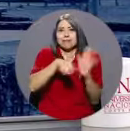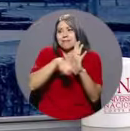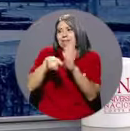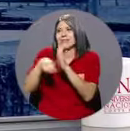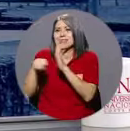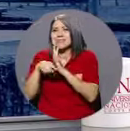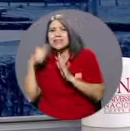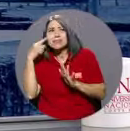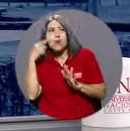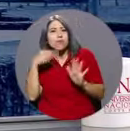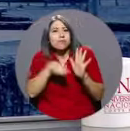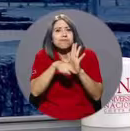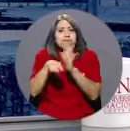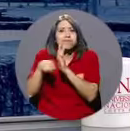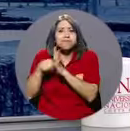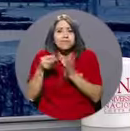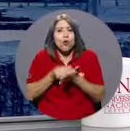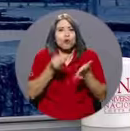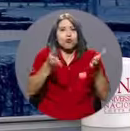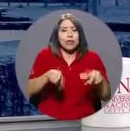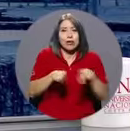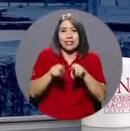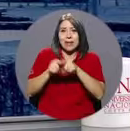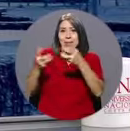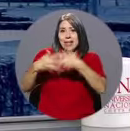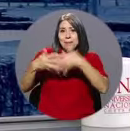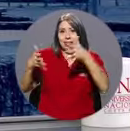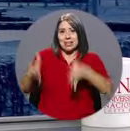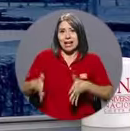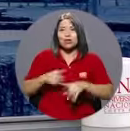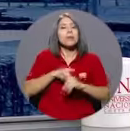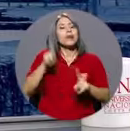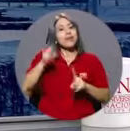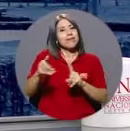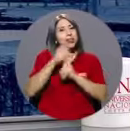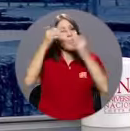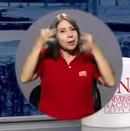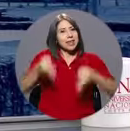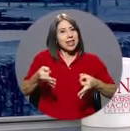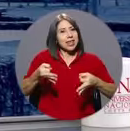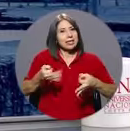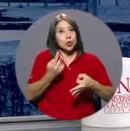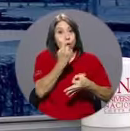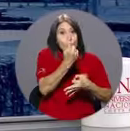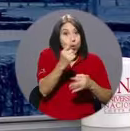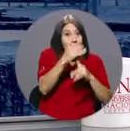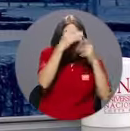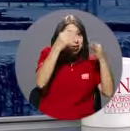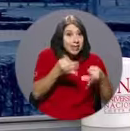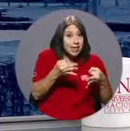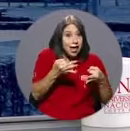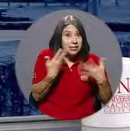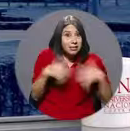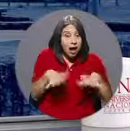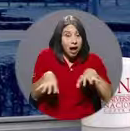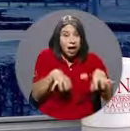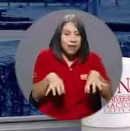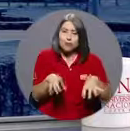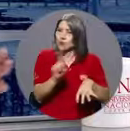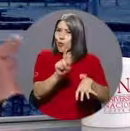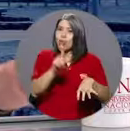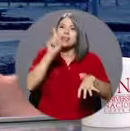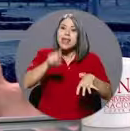económicos, tanto consumidores como empresarios, sí hay que tomar medidas, y una sola medida no va a lograr dinamizar la economía. Es decir, hay que tomar